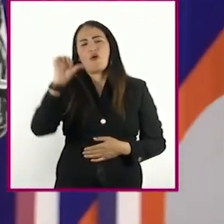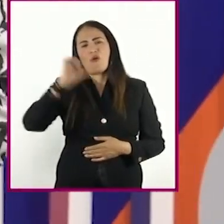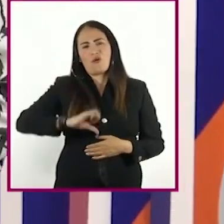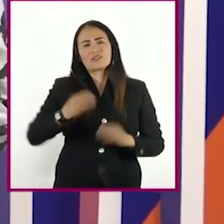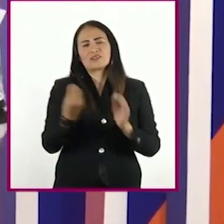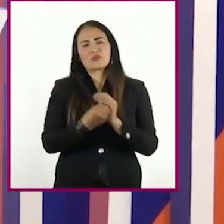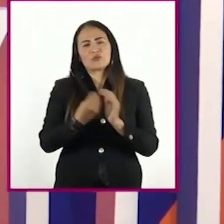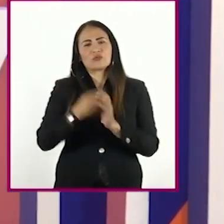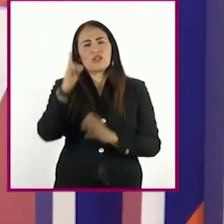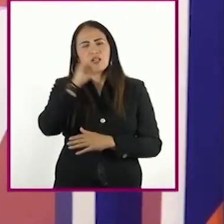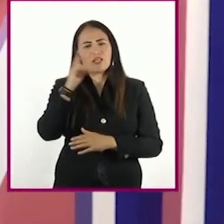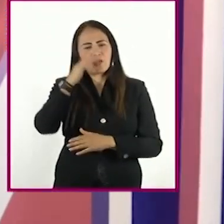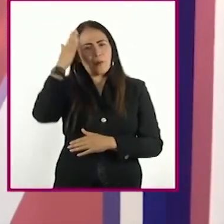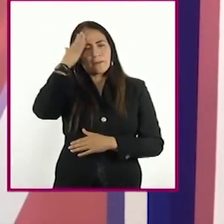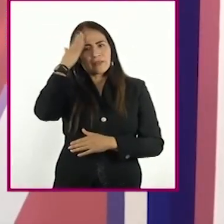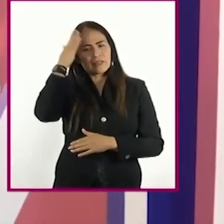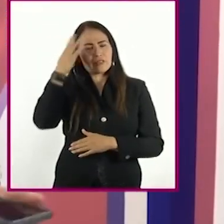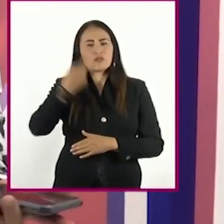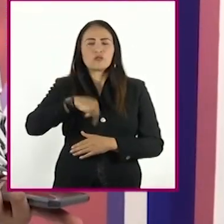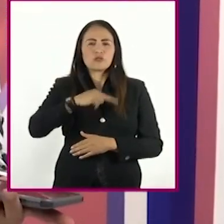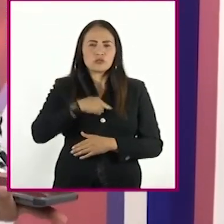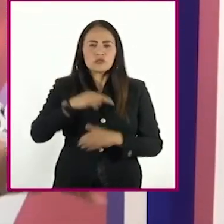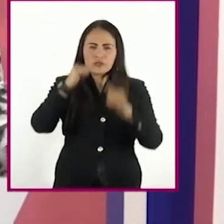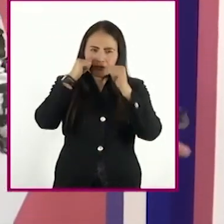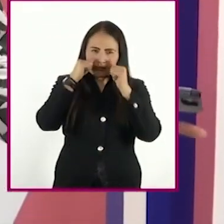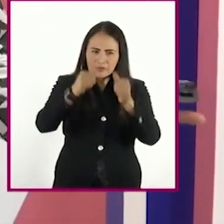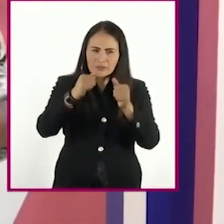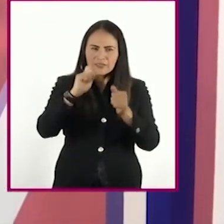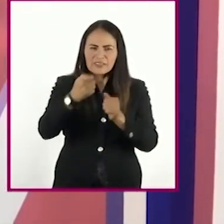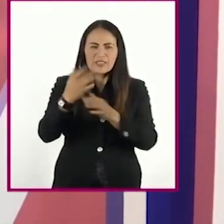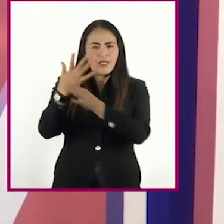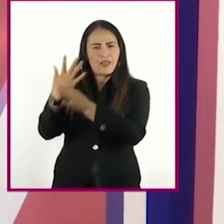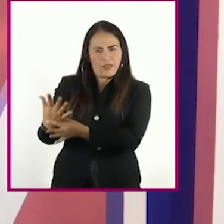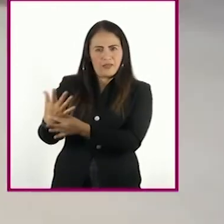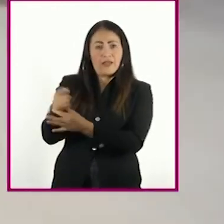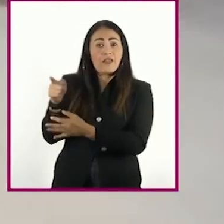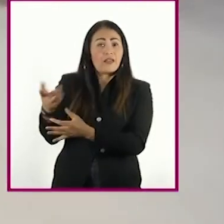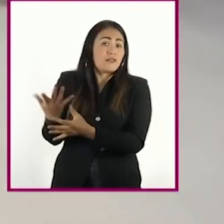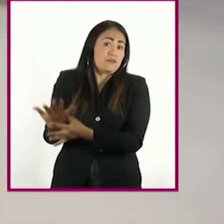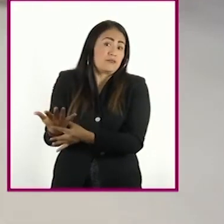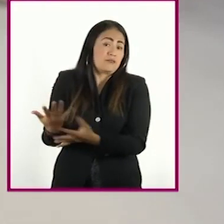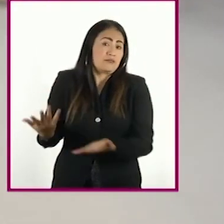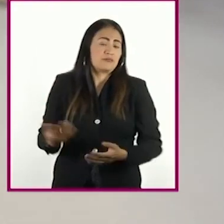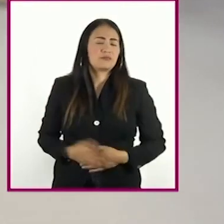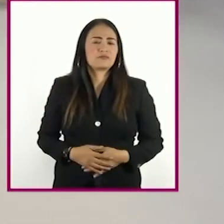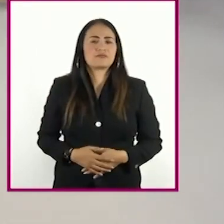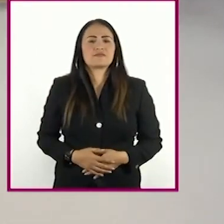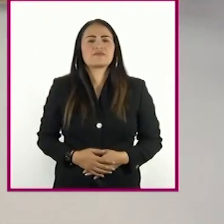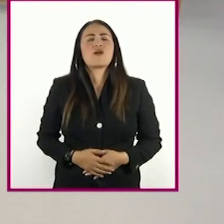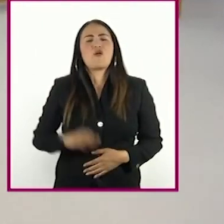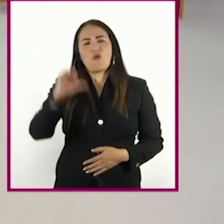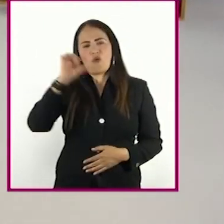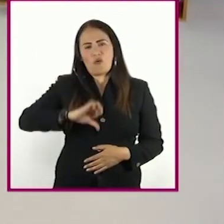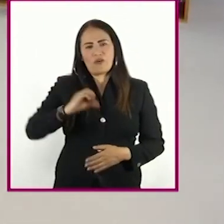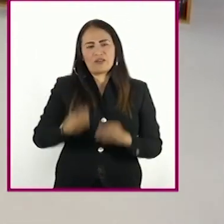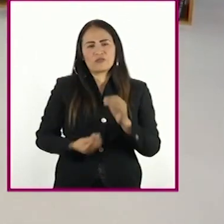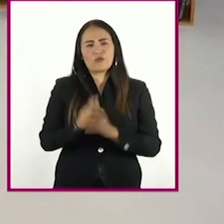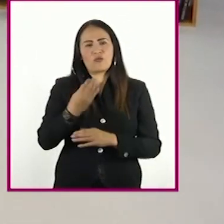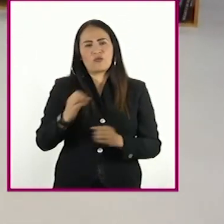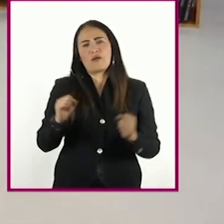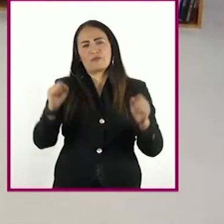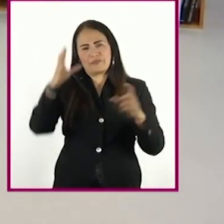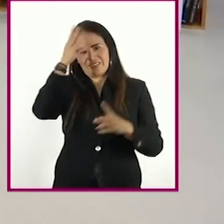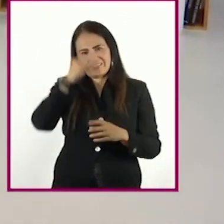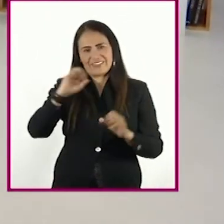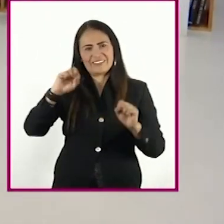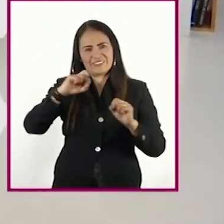materna, en la que hemos escuchado sobre el autor que propone. Hemos aprendido algo nuevo juntos. Hasta